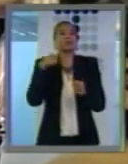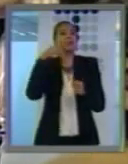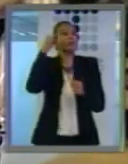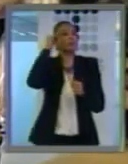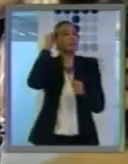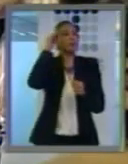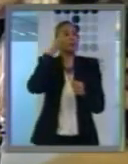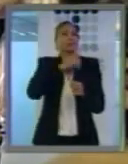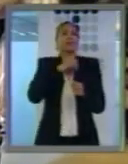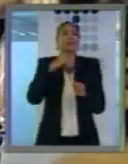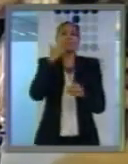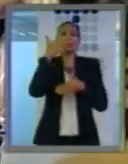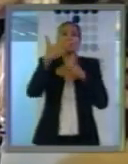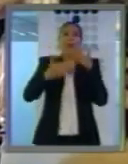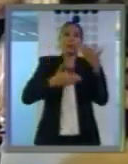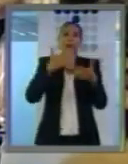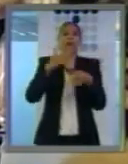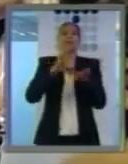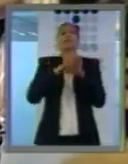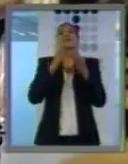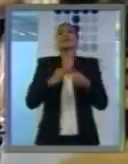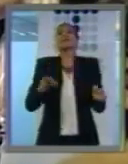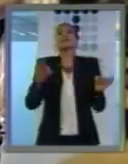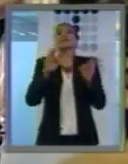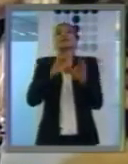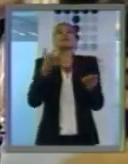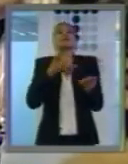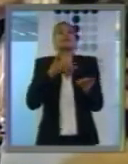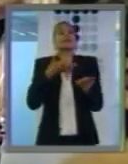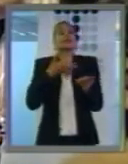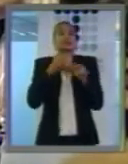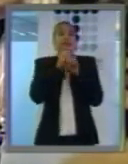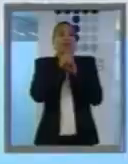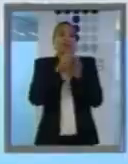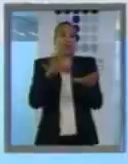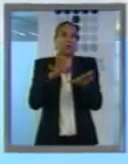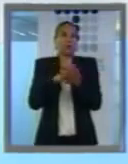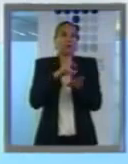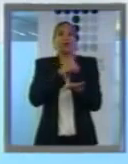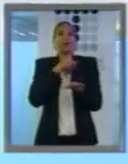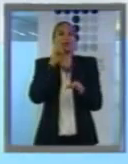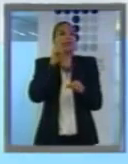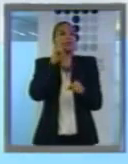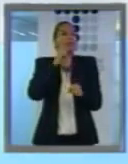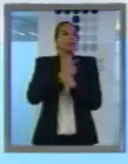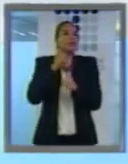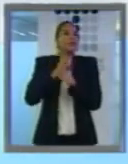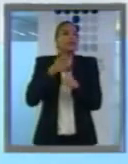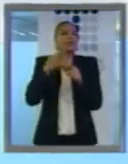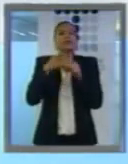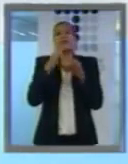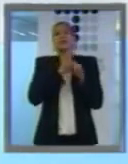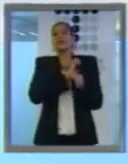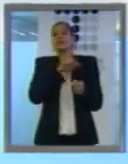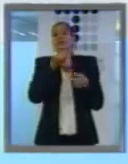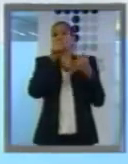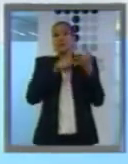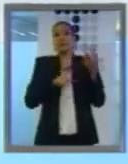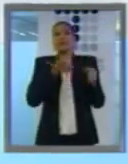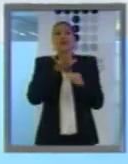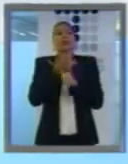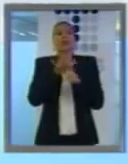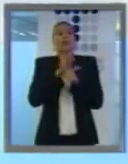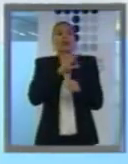creo que debemos de avanzar más allá de tener información de percepción a datos muy específicos, donde